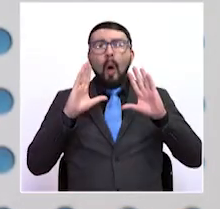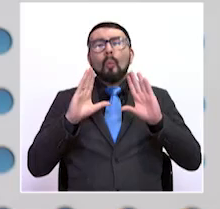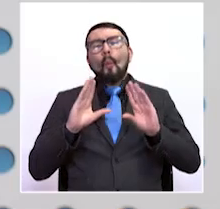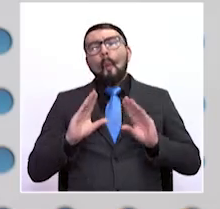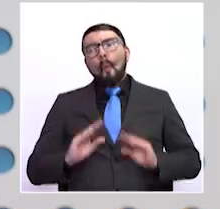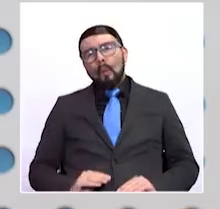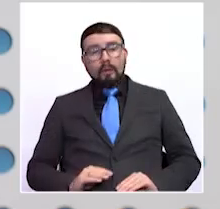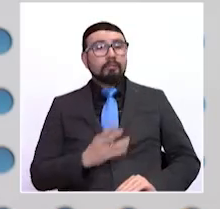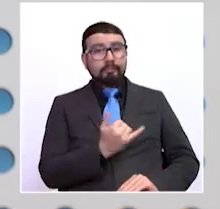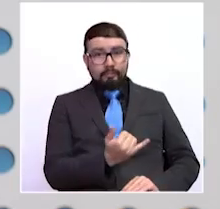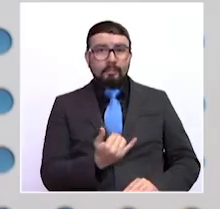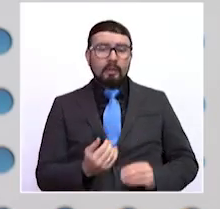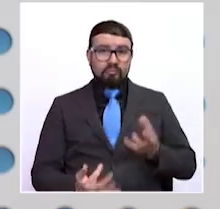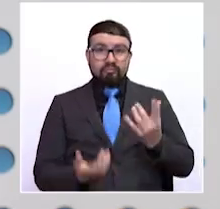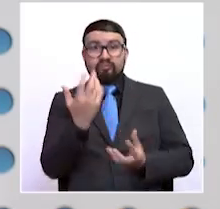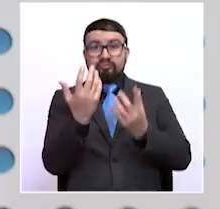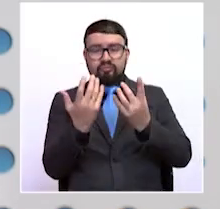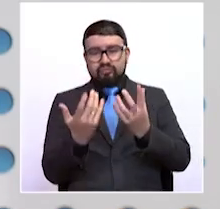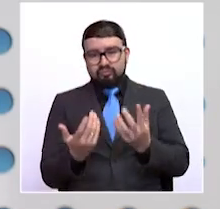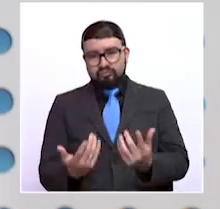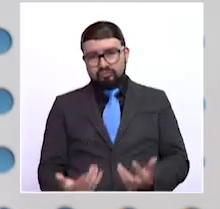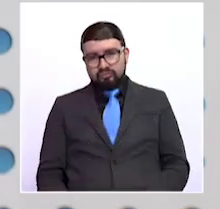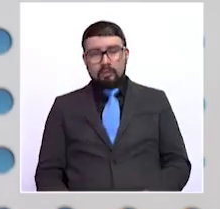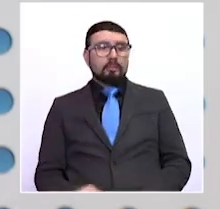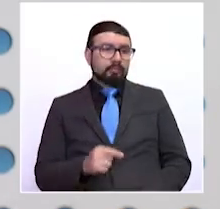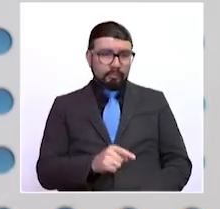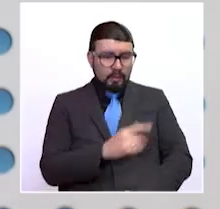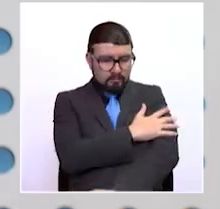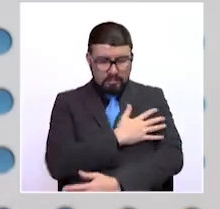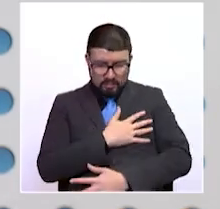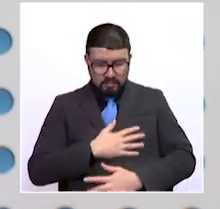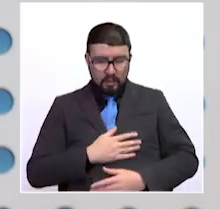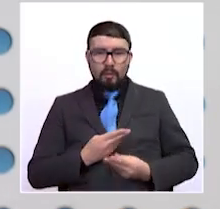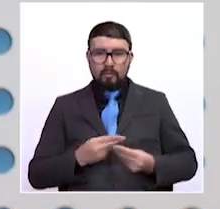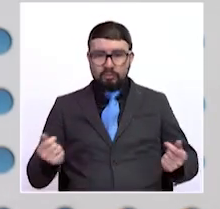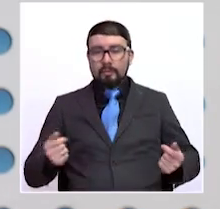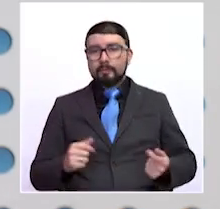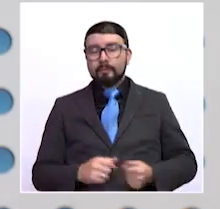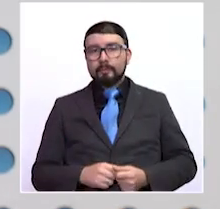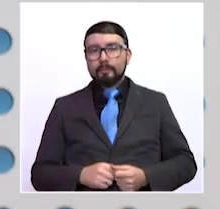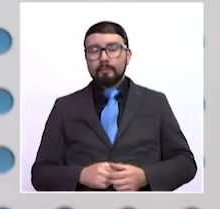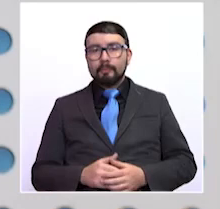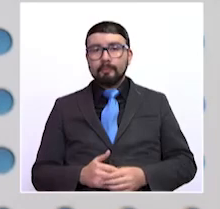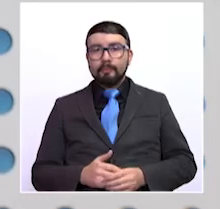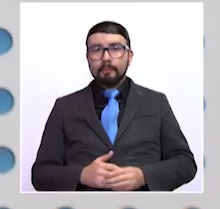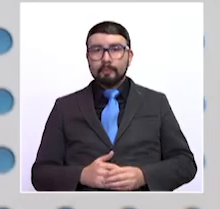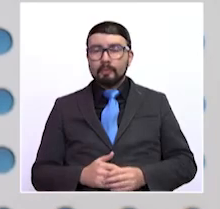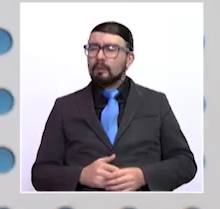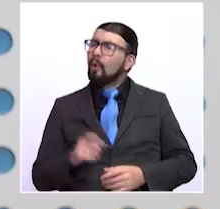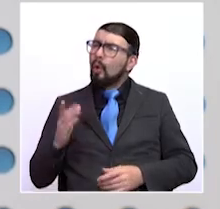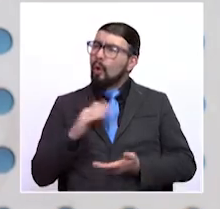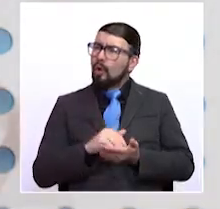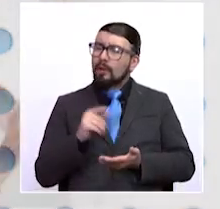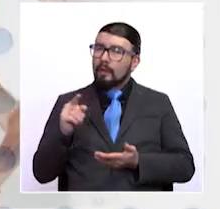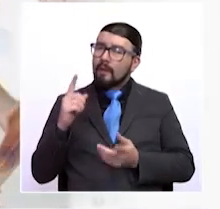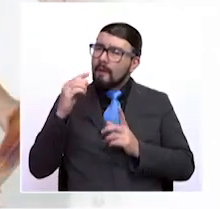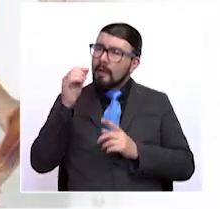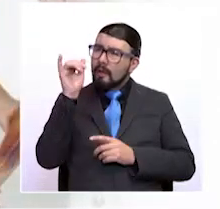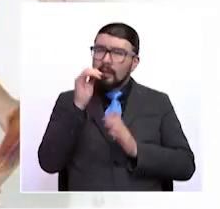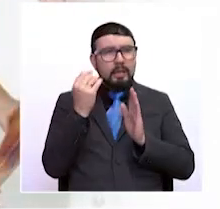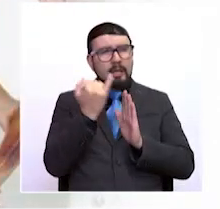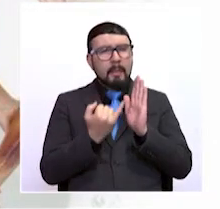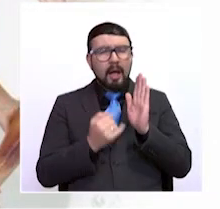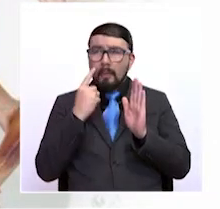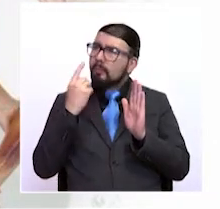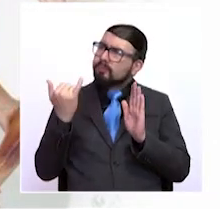está en el pacientico y que está pegado de las ropas que son inflamables. Volvamos a la imagen, Lina, para seguir explicando esos cuadros que